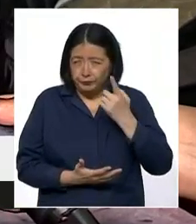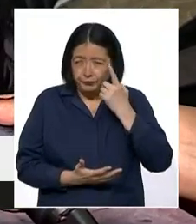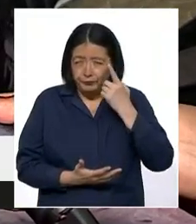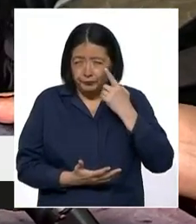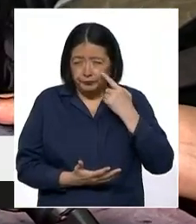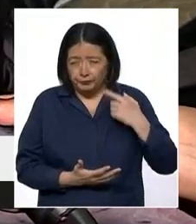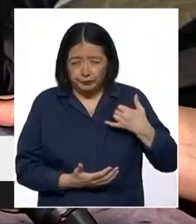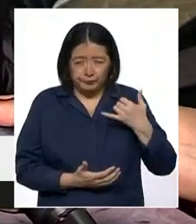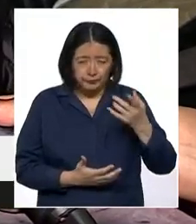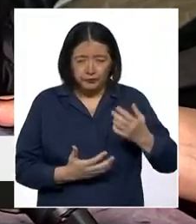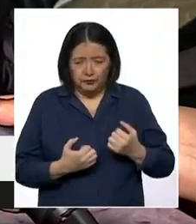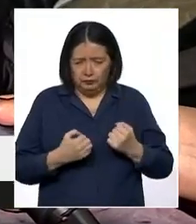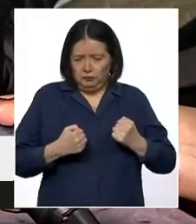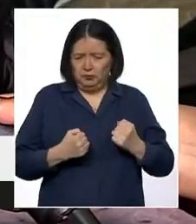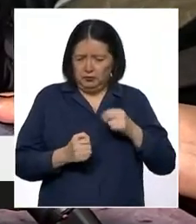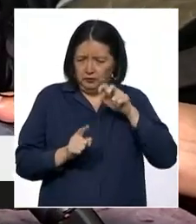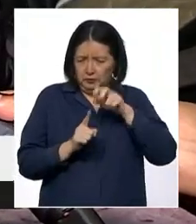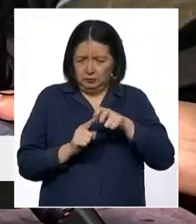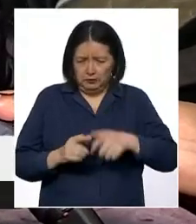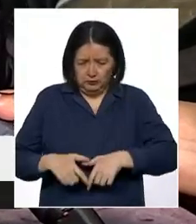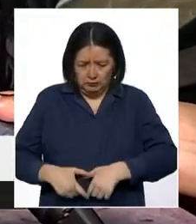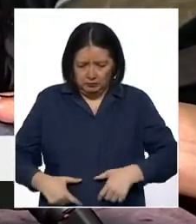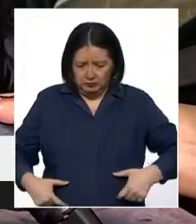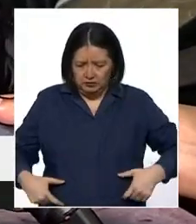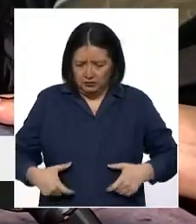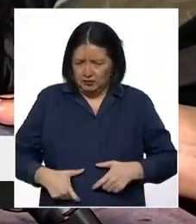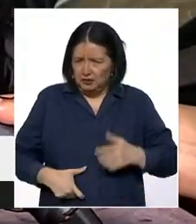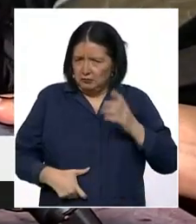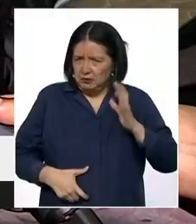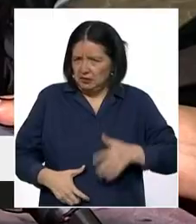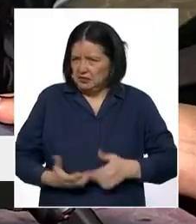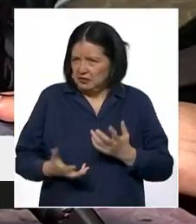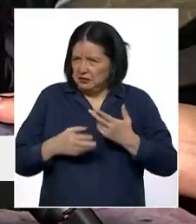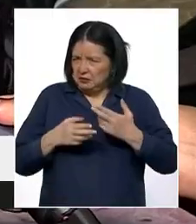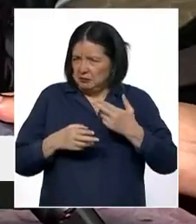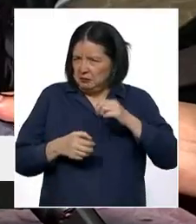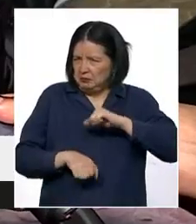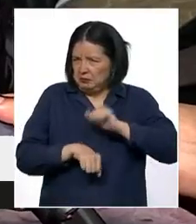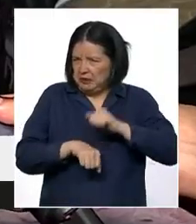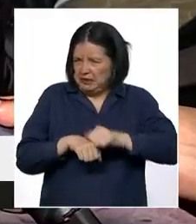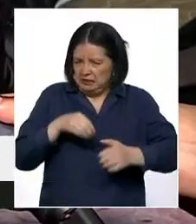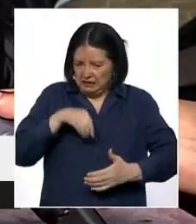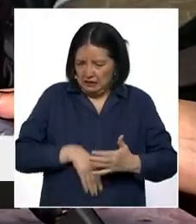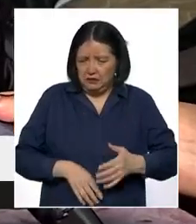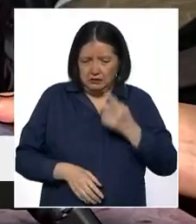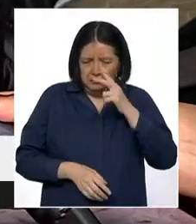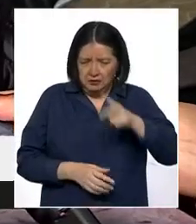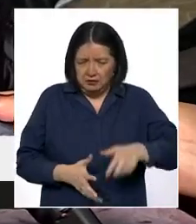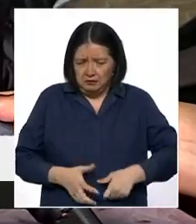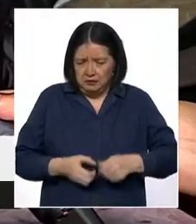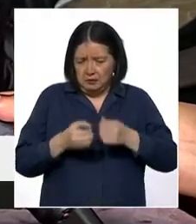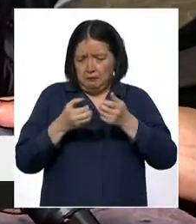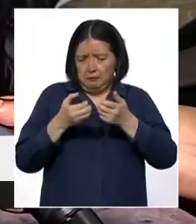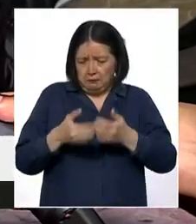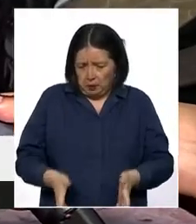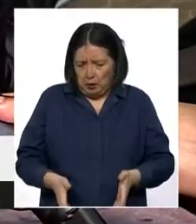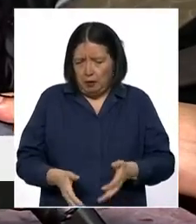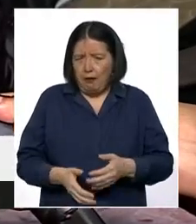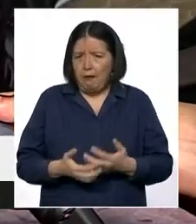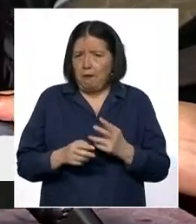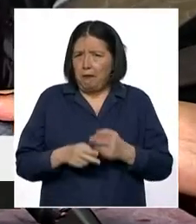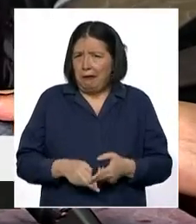gruesa, se le ve que tiene un canguro y ese canguro parece que tuviera una piedra porque pesa, se le ve como cae el